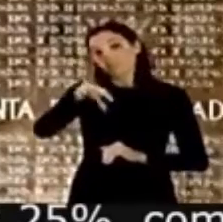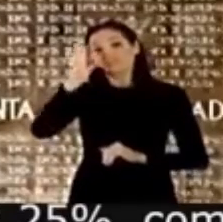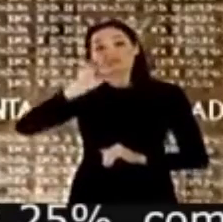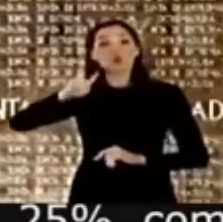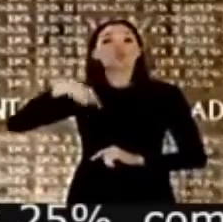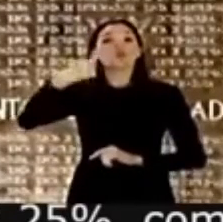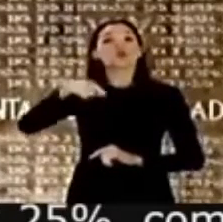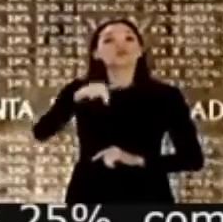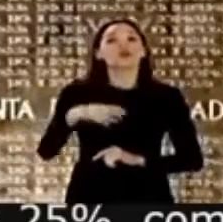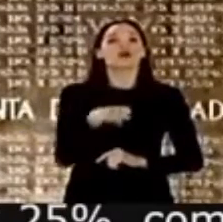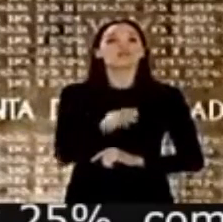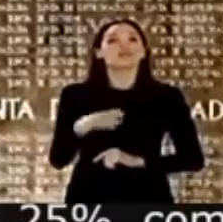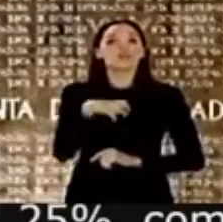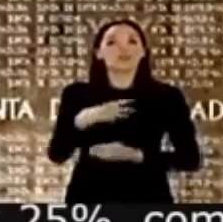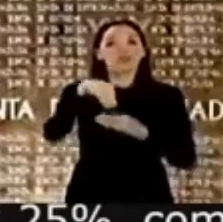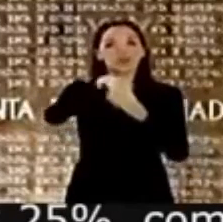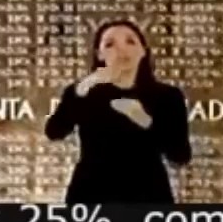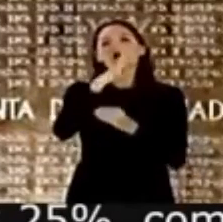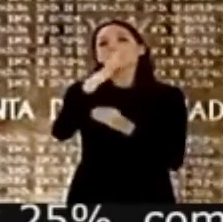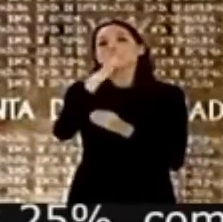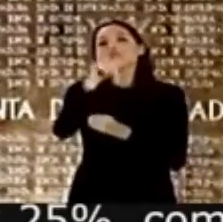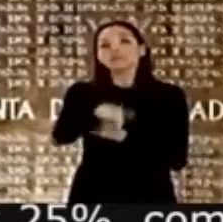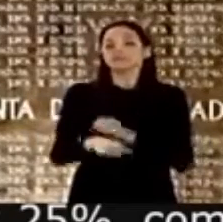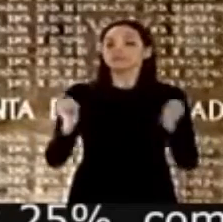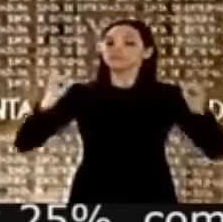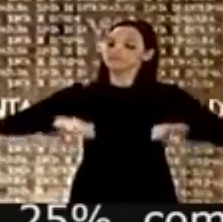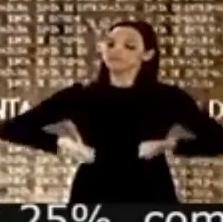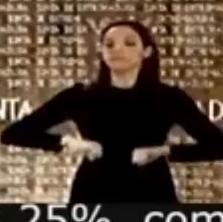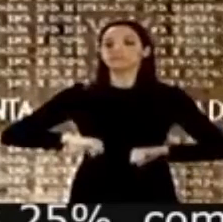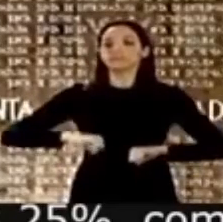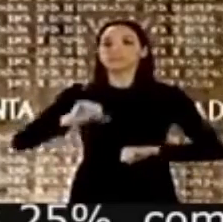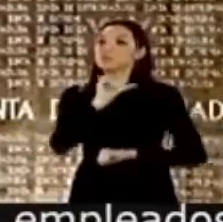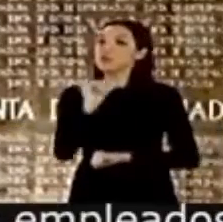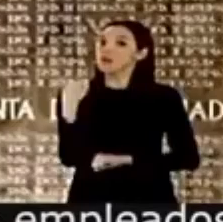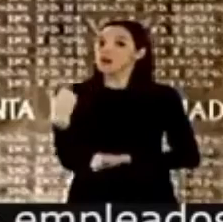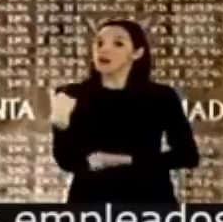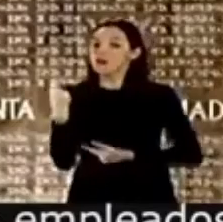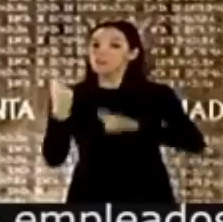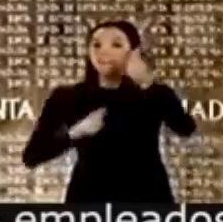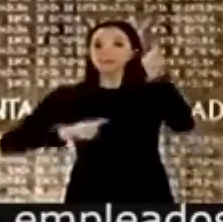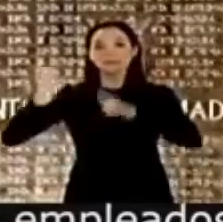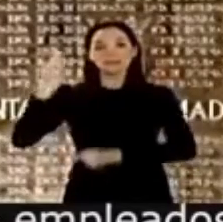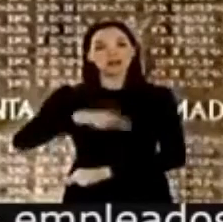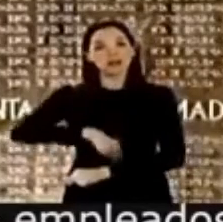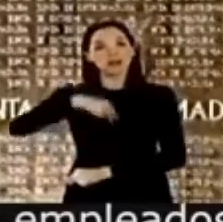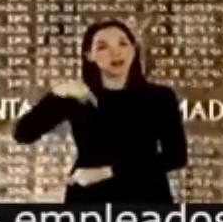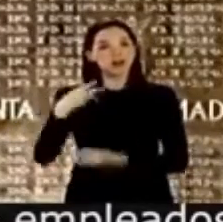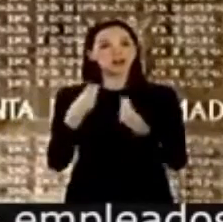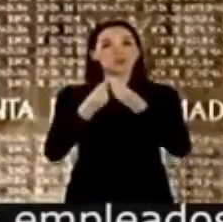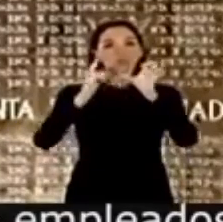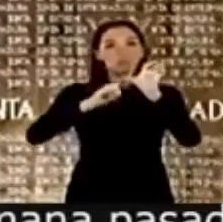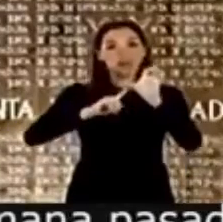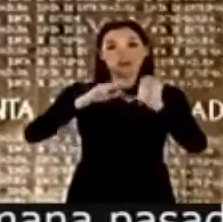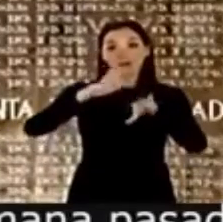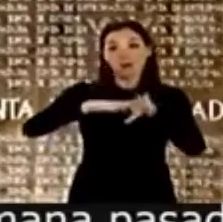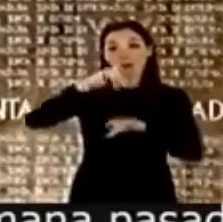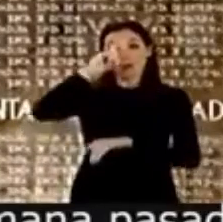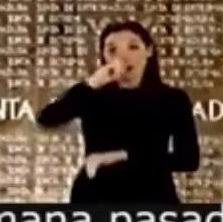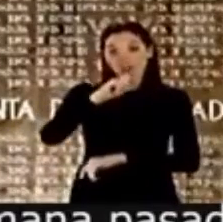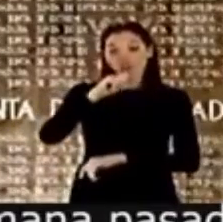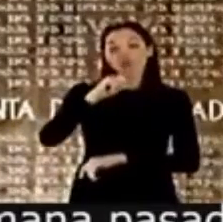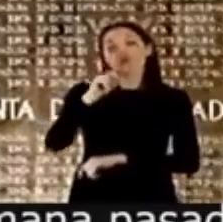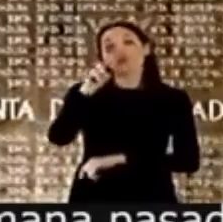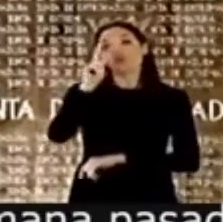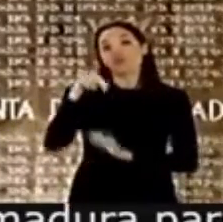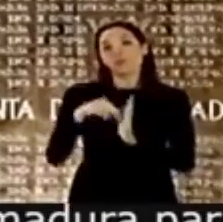de los empleados públicos, de haber sido capaces de aprobar la semana pasada los presupuestos generales de la Junta de Extremadura para el año